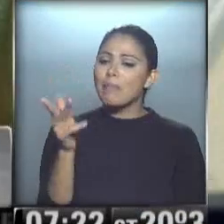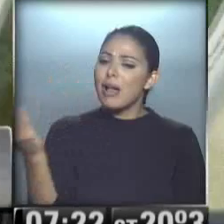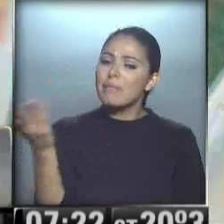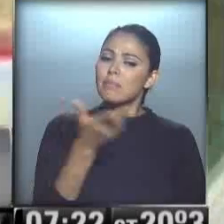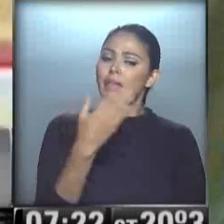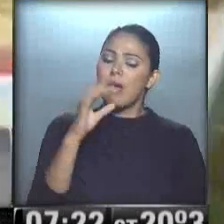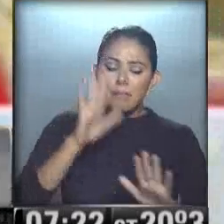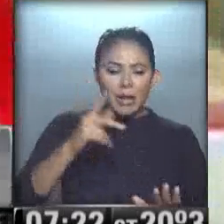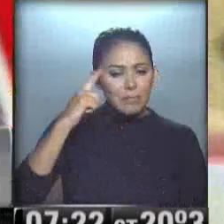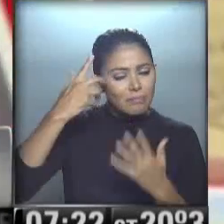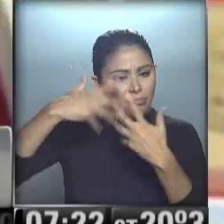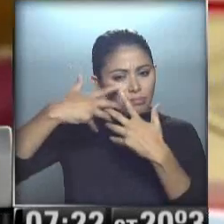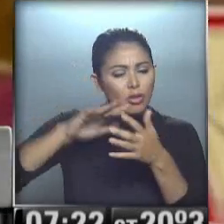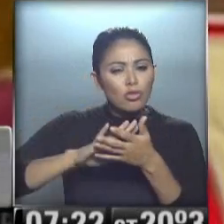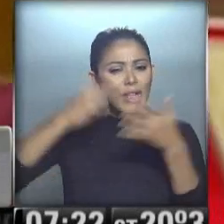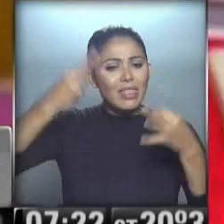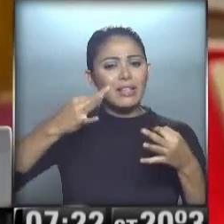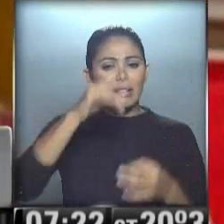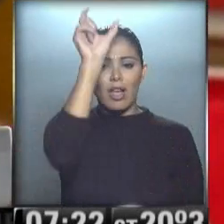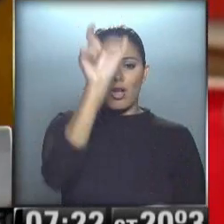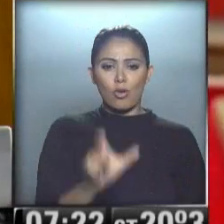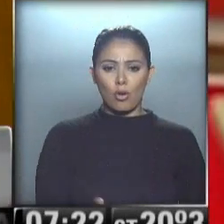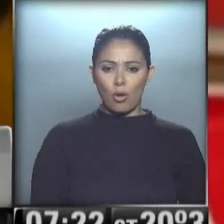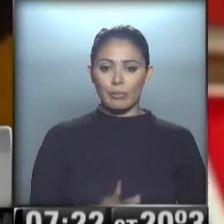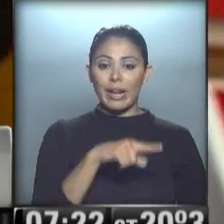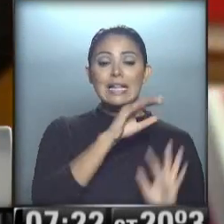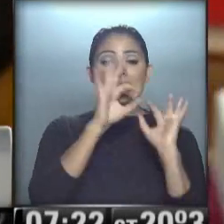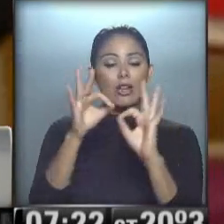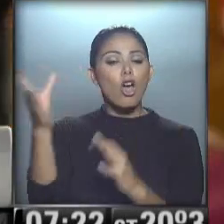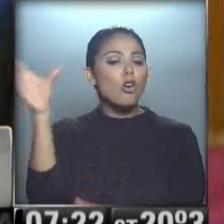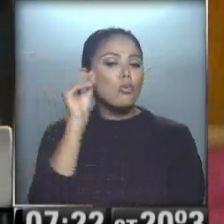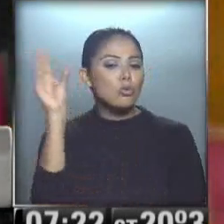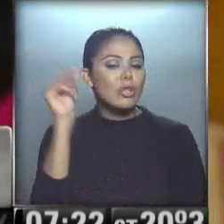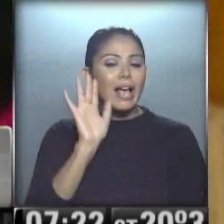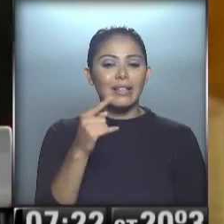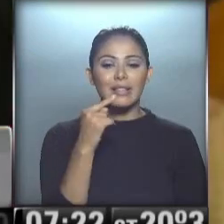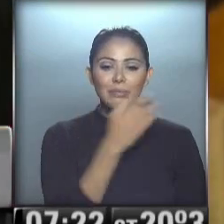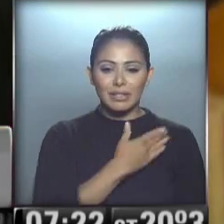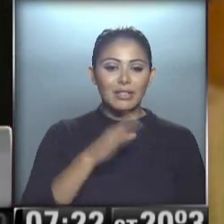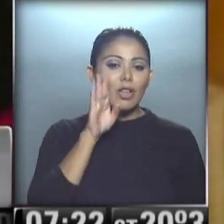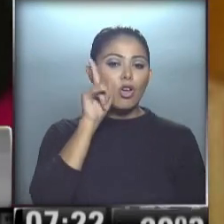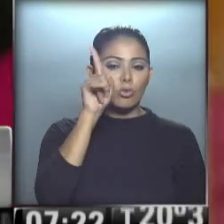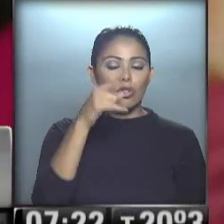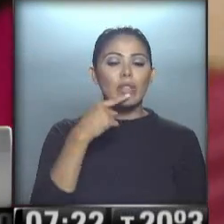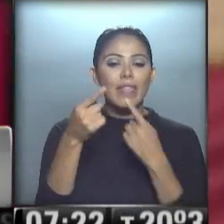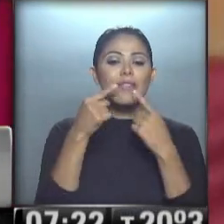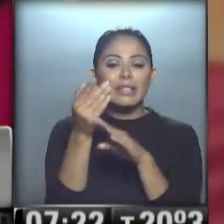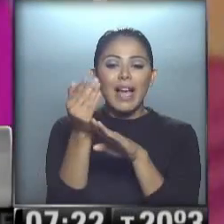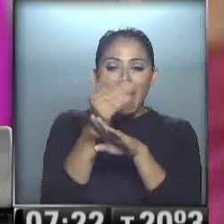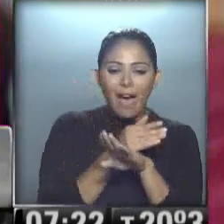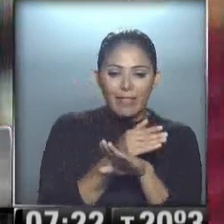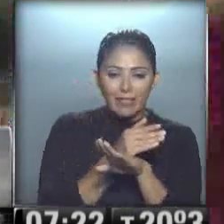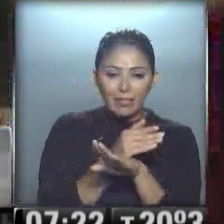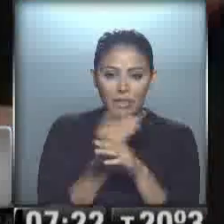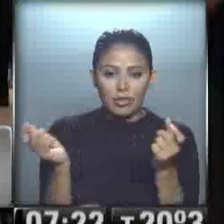detenernos y a reflexionar sobre la dignidad del hombre llegó a Roma para escucharlo dijo el presidente de Estados Unidos en una entrevista previa a